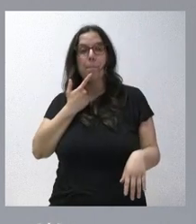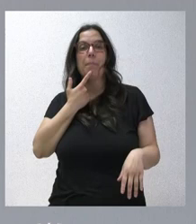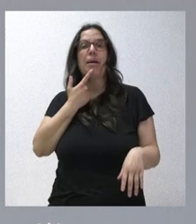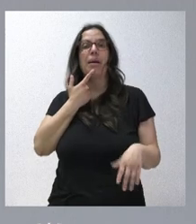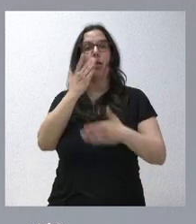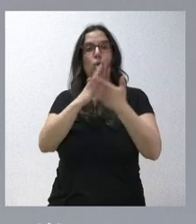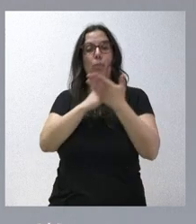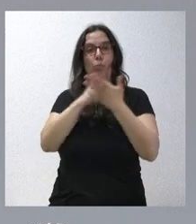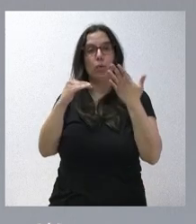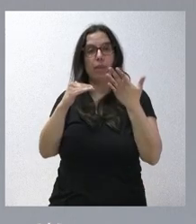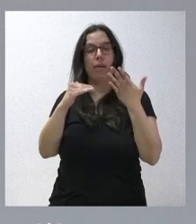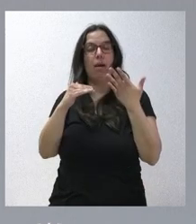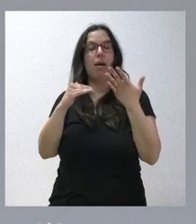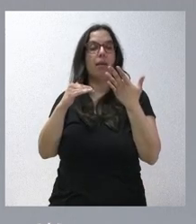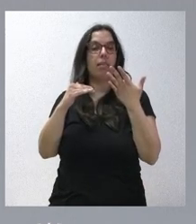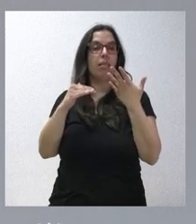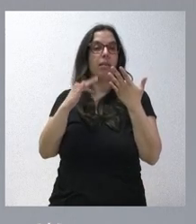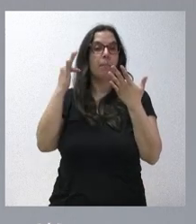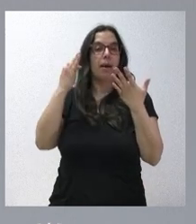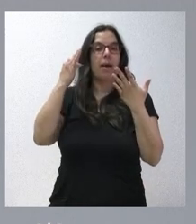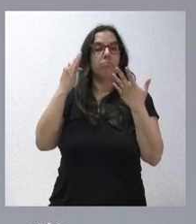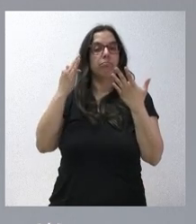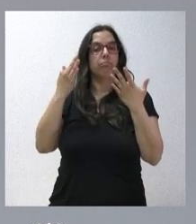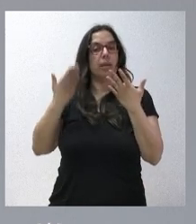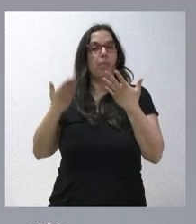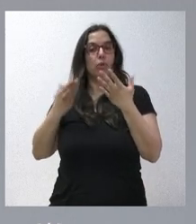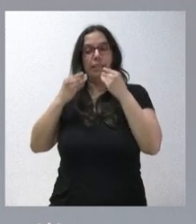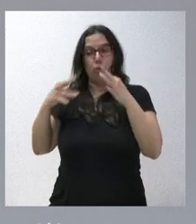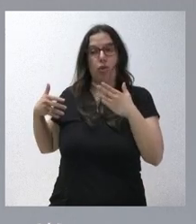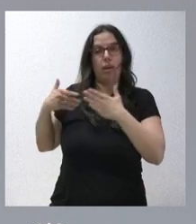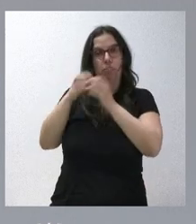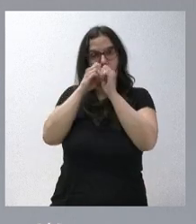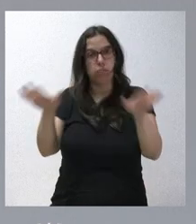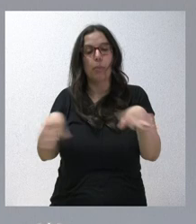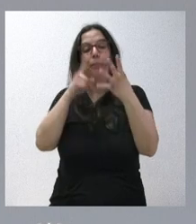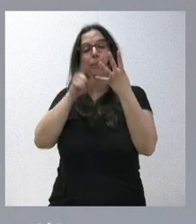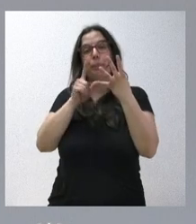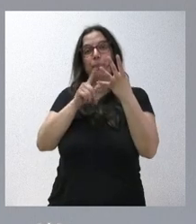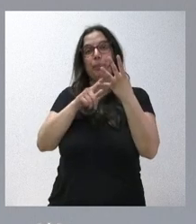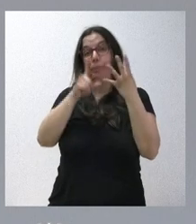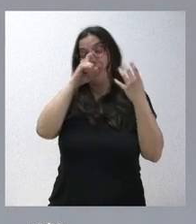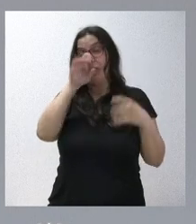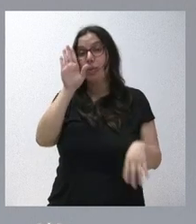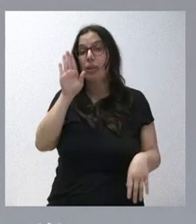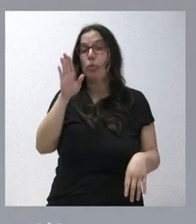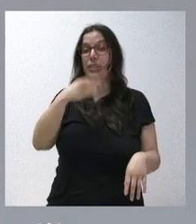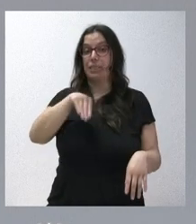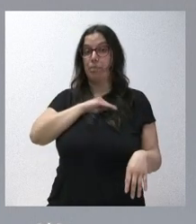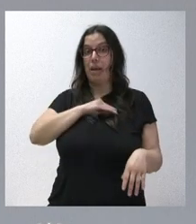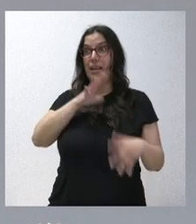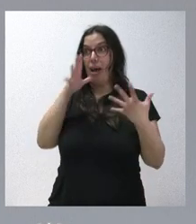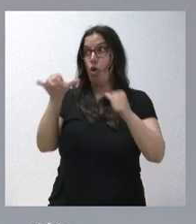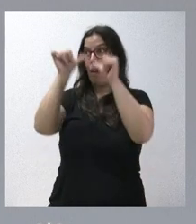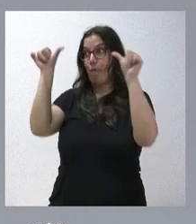la comunidad Autónoma y su importancia histórica eh recordemos que la España actual no se